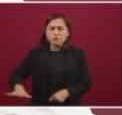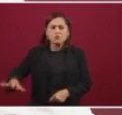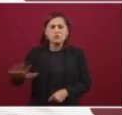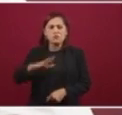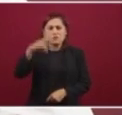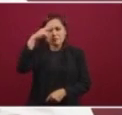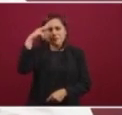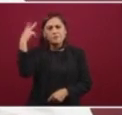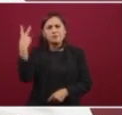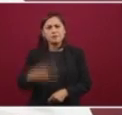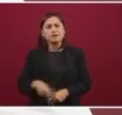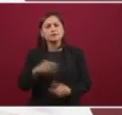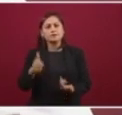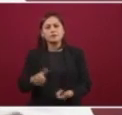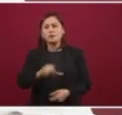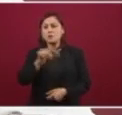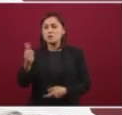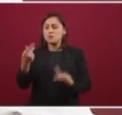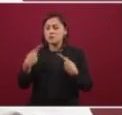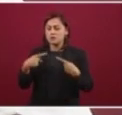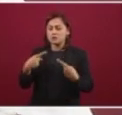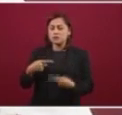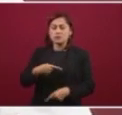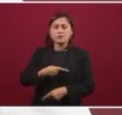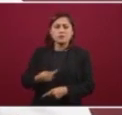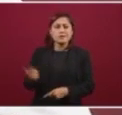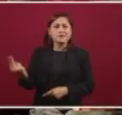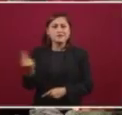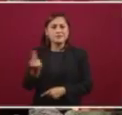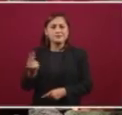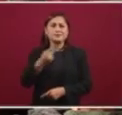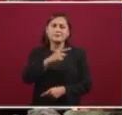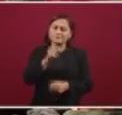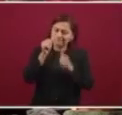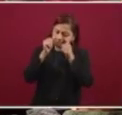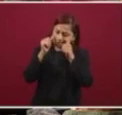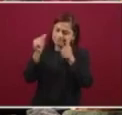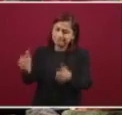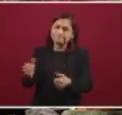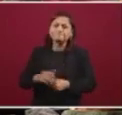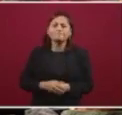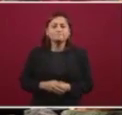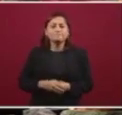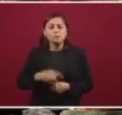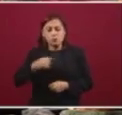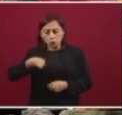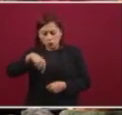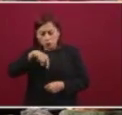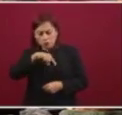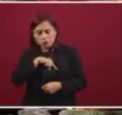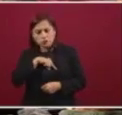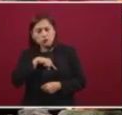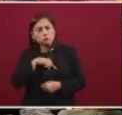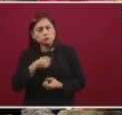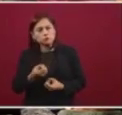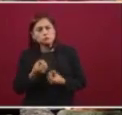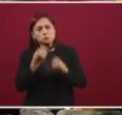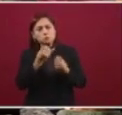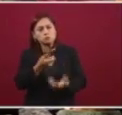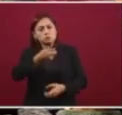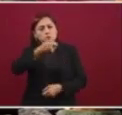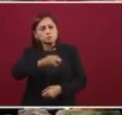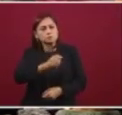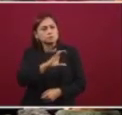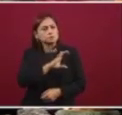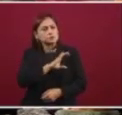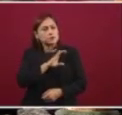Metlatono, a los más necesitados y a los más pobres. Reciba el aprecio, el cariño y el saludo de Metlatono.